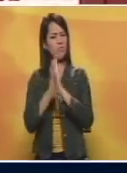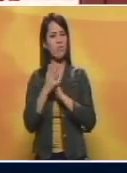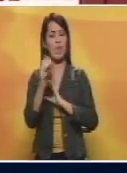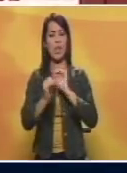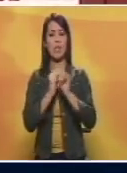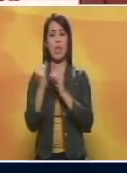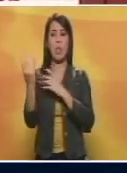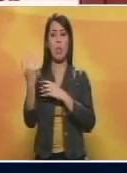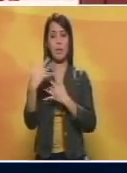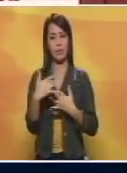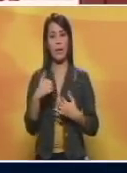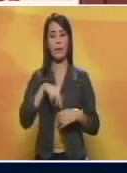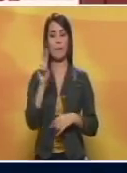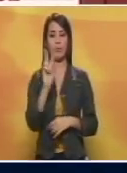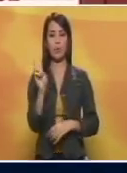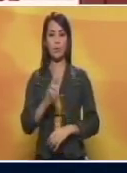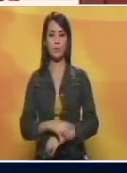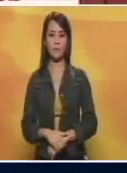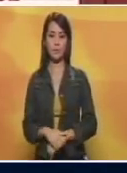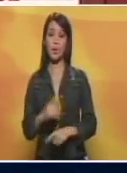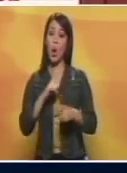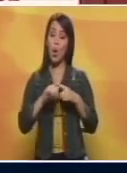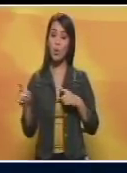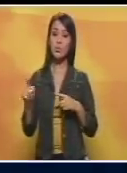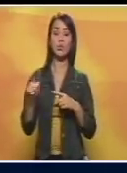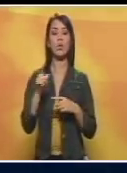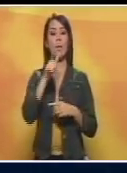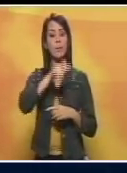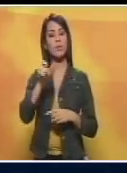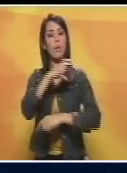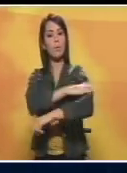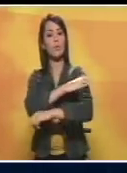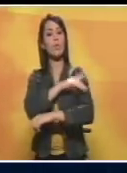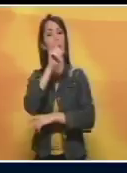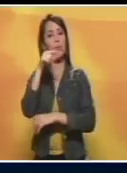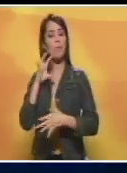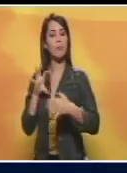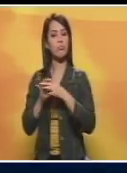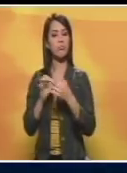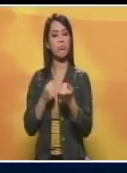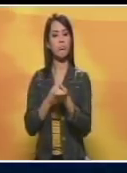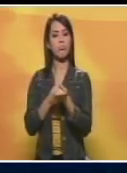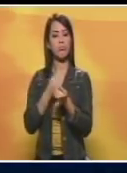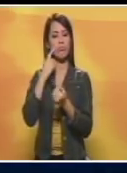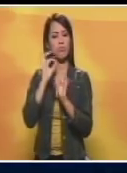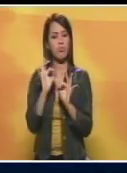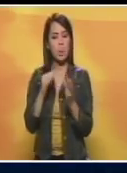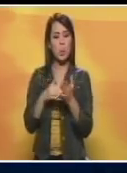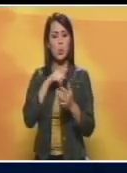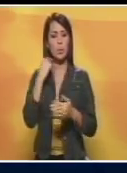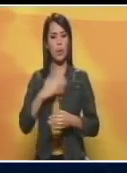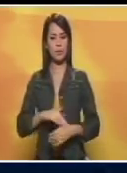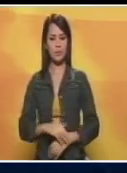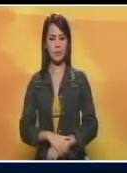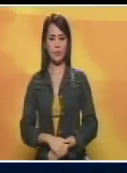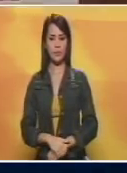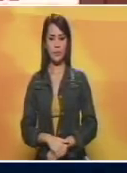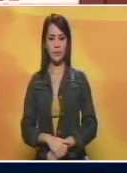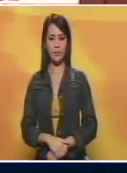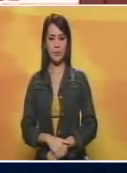a venezuela cabello reiteró que otros dirigentes de oposición también están involucrados en el intento de magnicidio